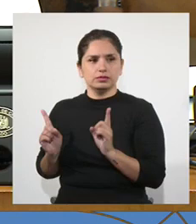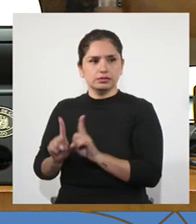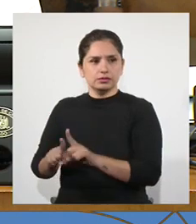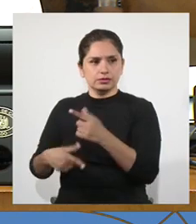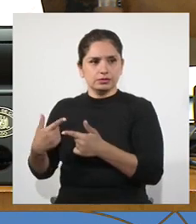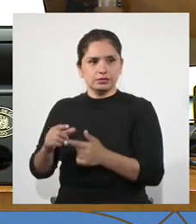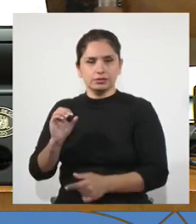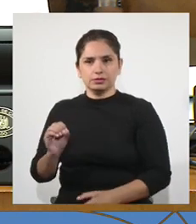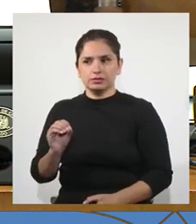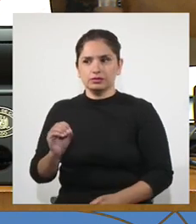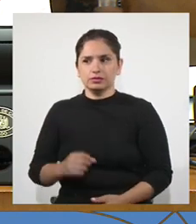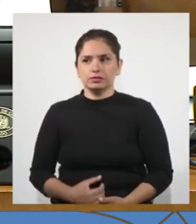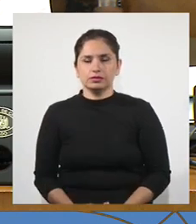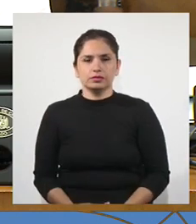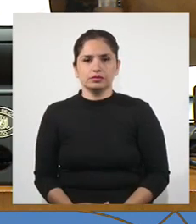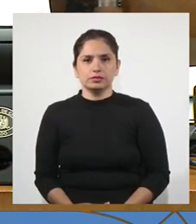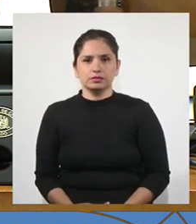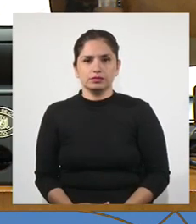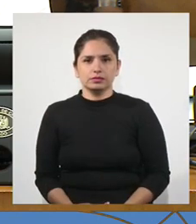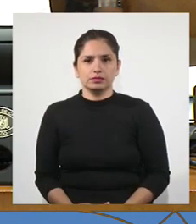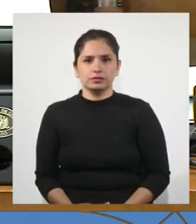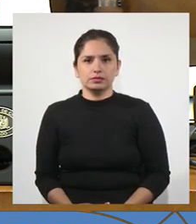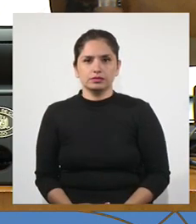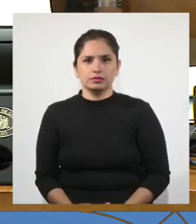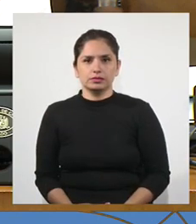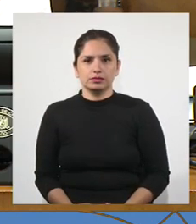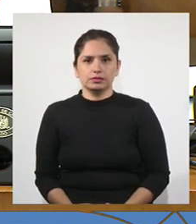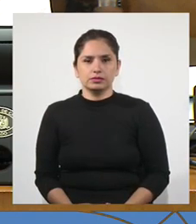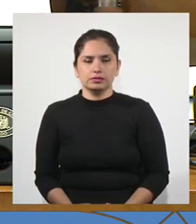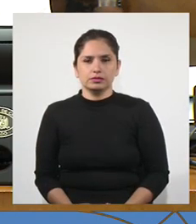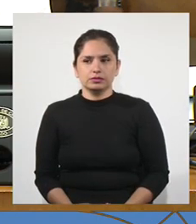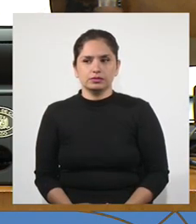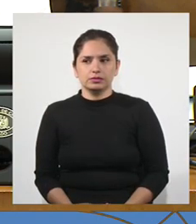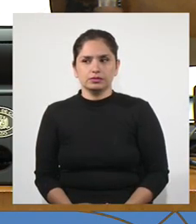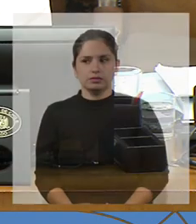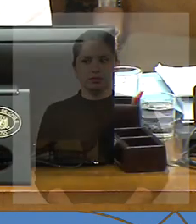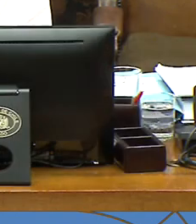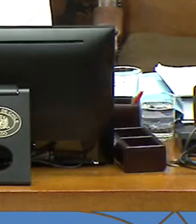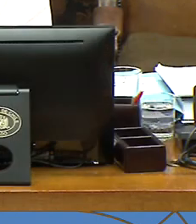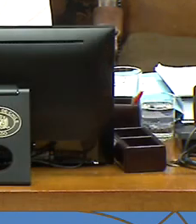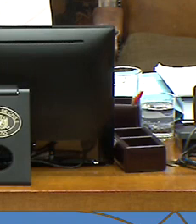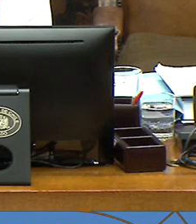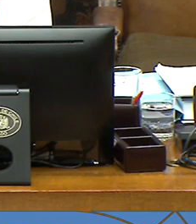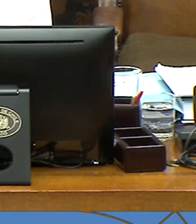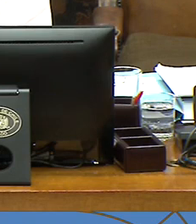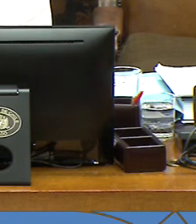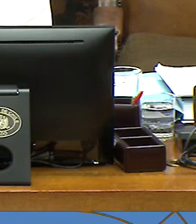pareos 0. Bien.